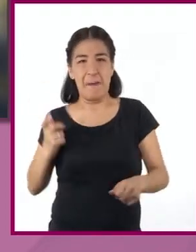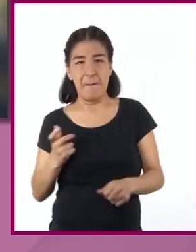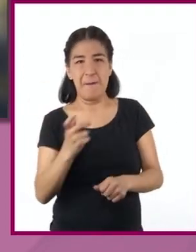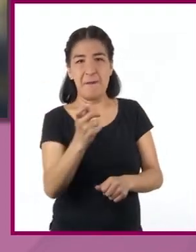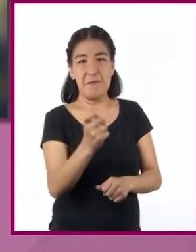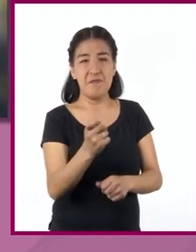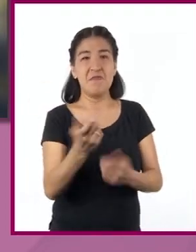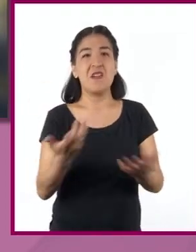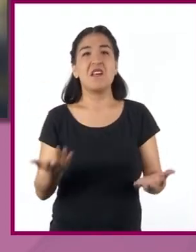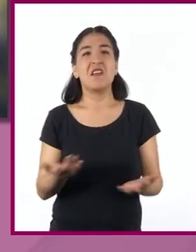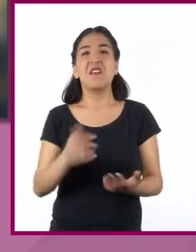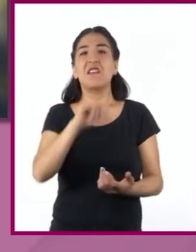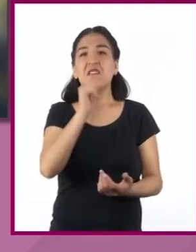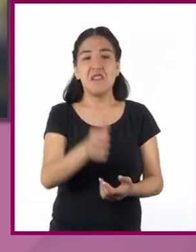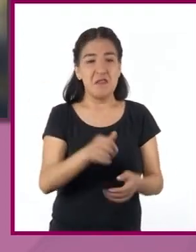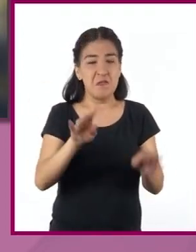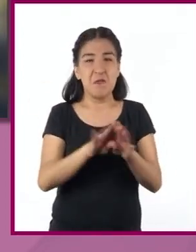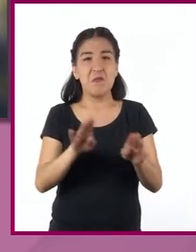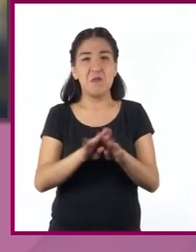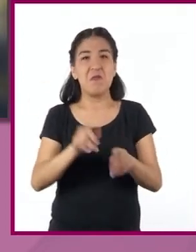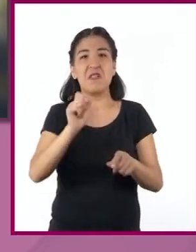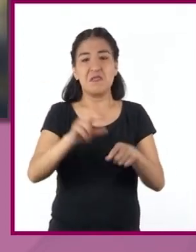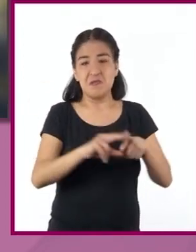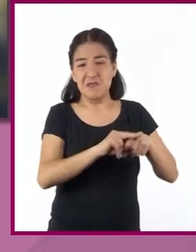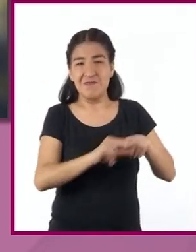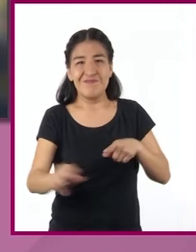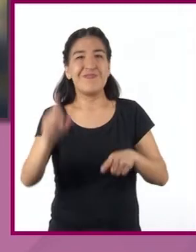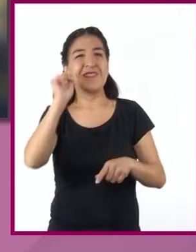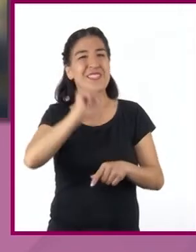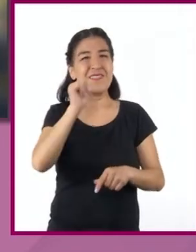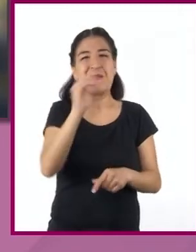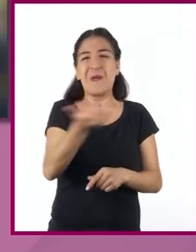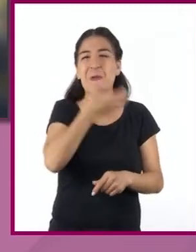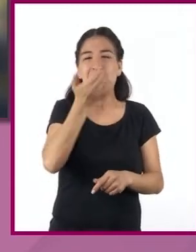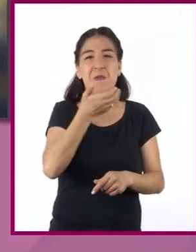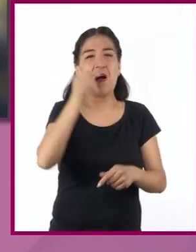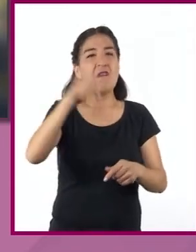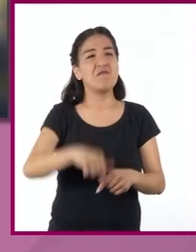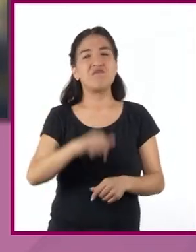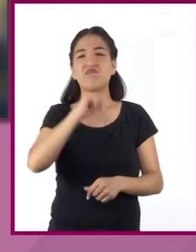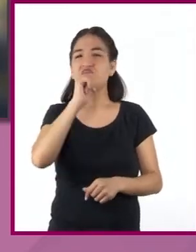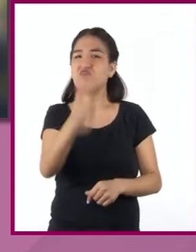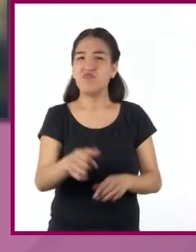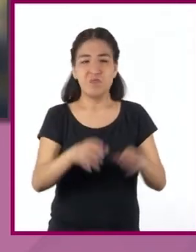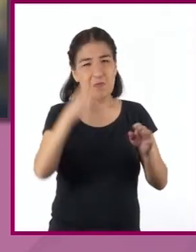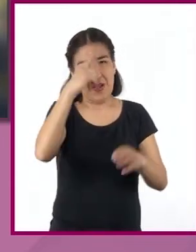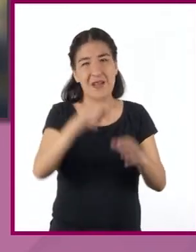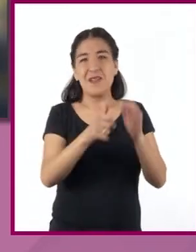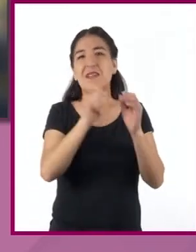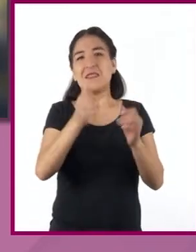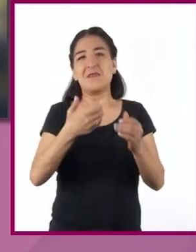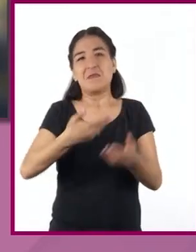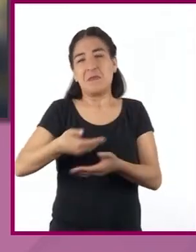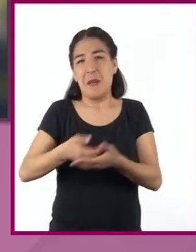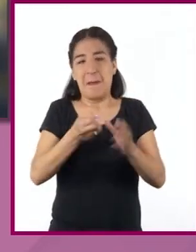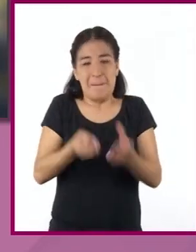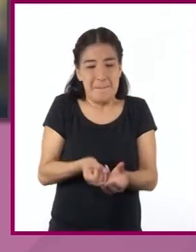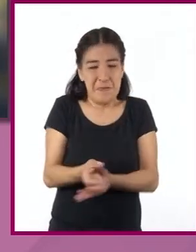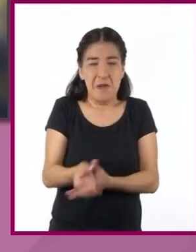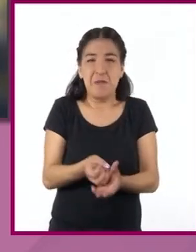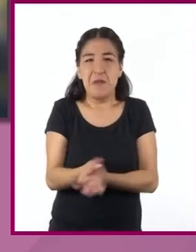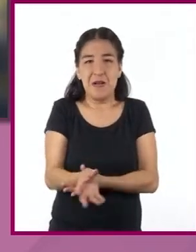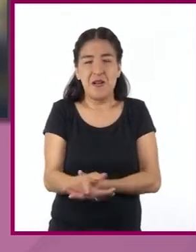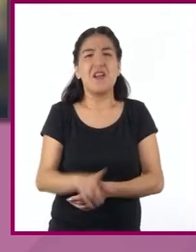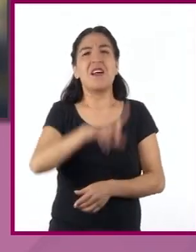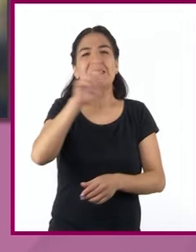no tuvimos que arrojar nuestros óvulos al agua como siempre. Pero hace unos días entré en un ciclo